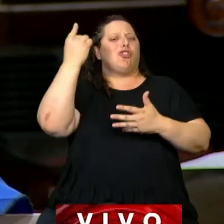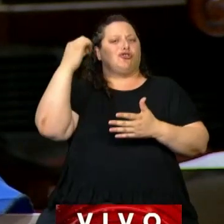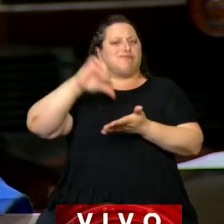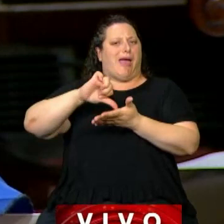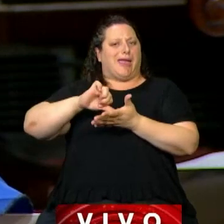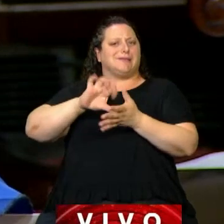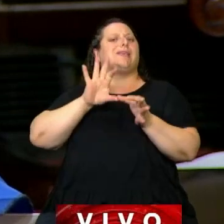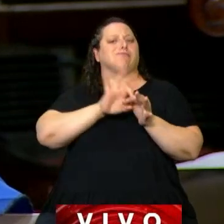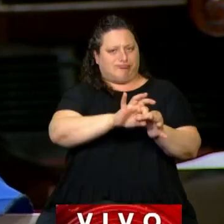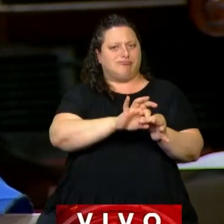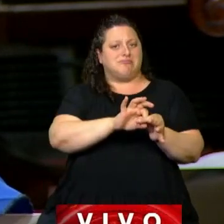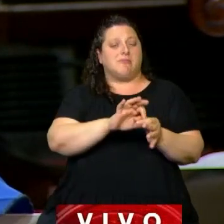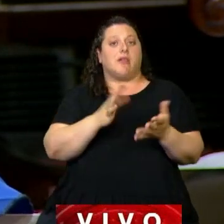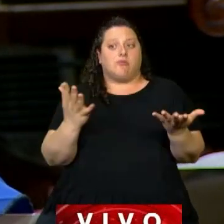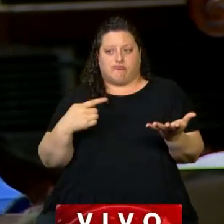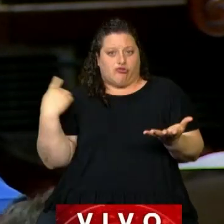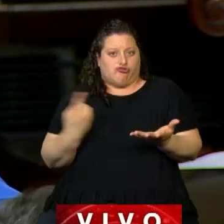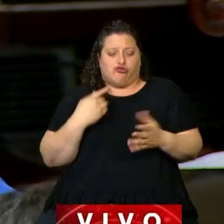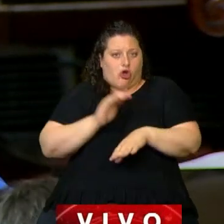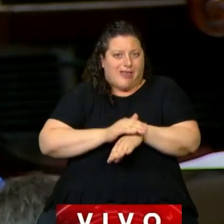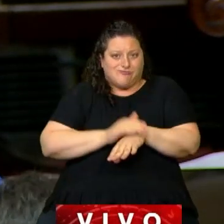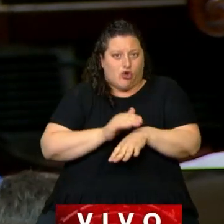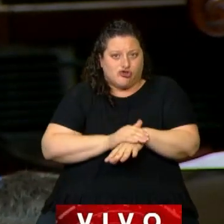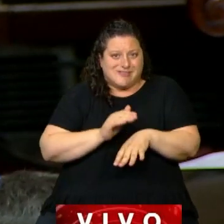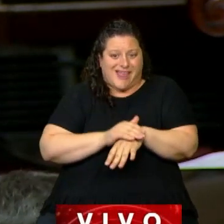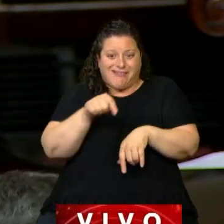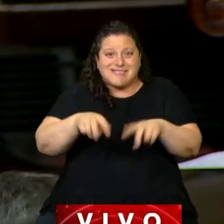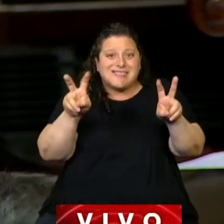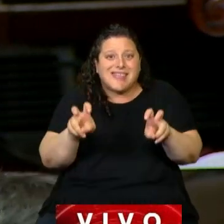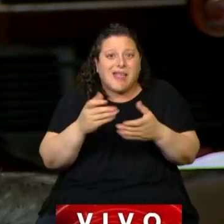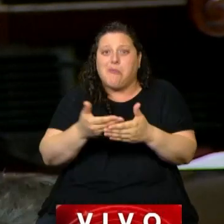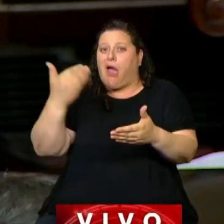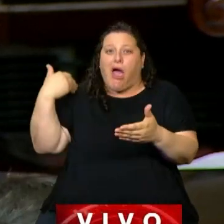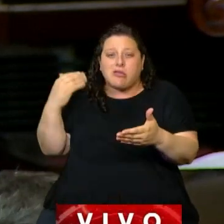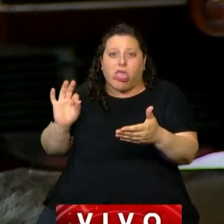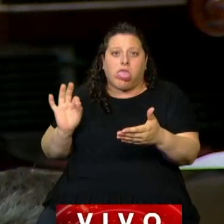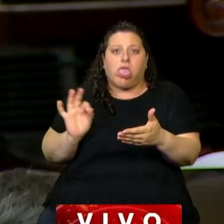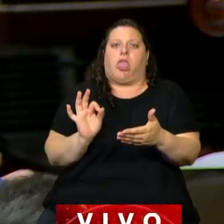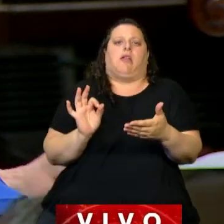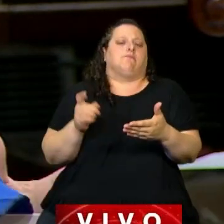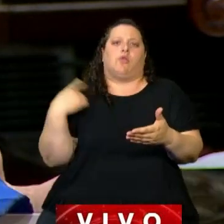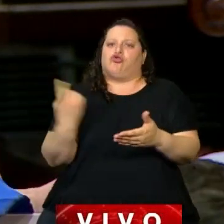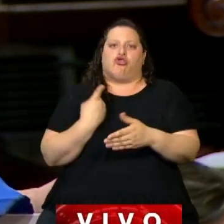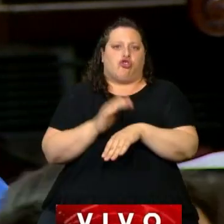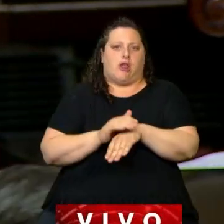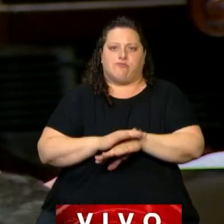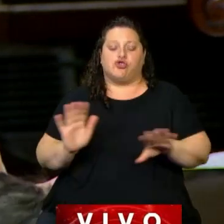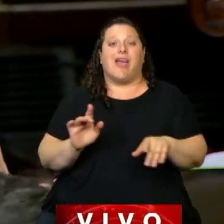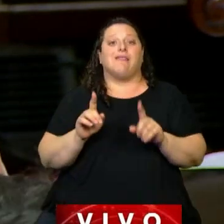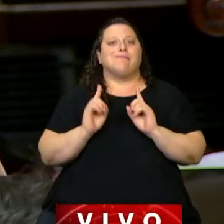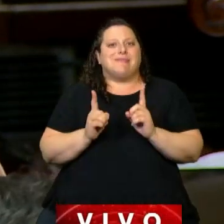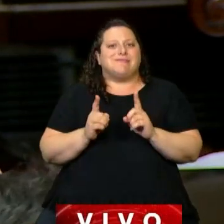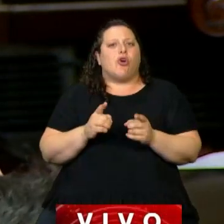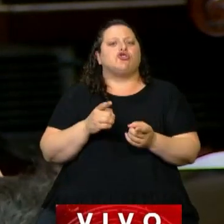responsables de lo que no hayamos hecho, lo que estamos haciendo hoy. Estos derechos solamente pueden ser ejercidos